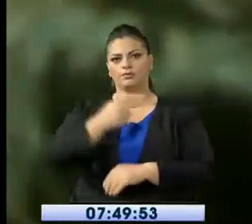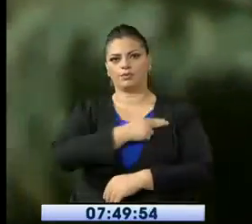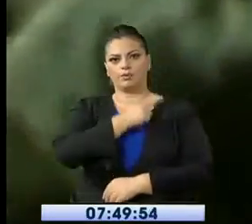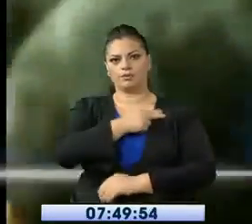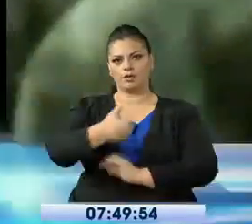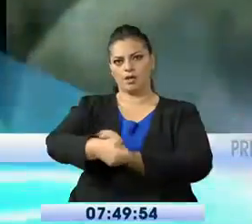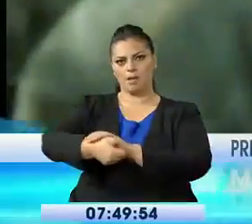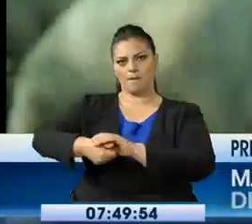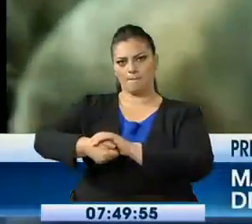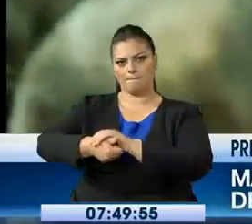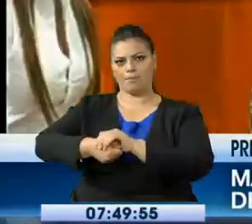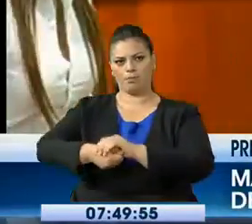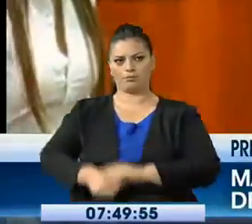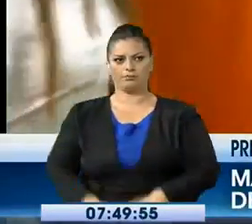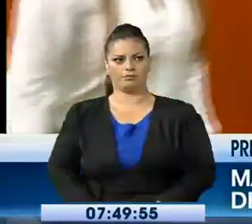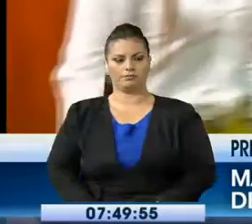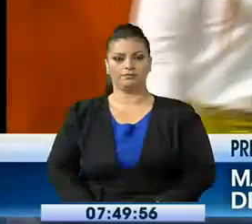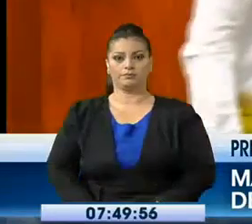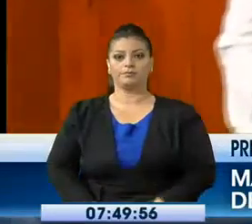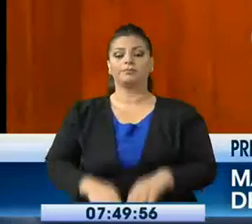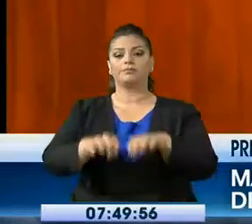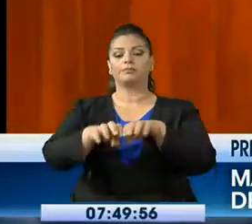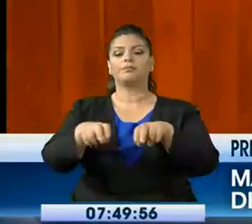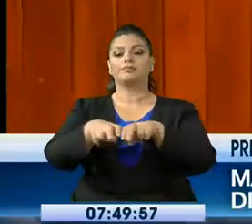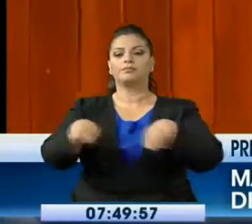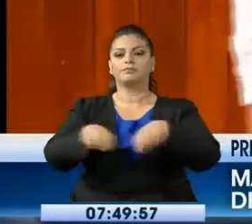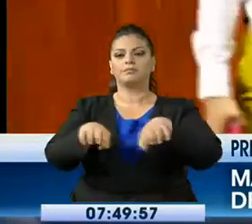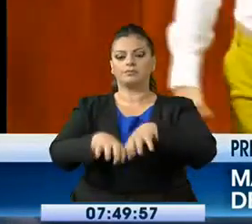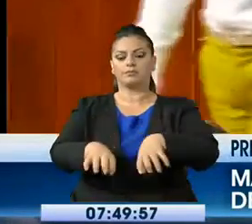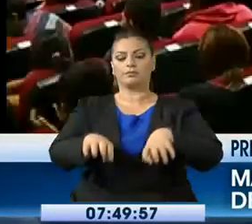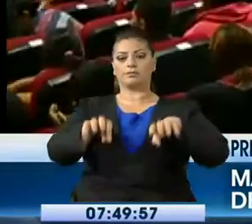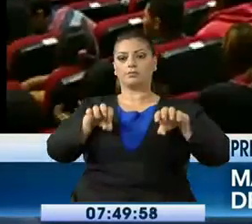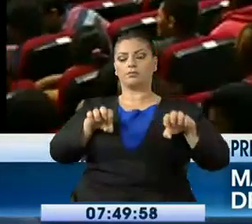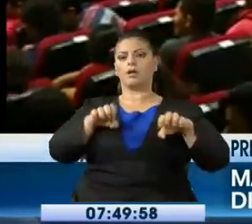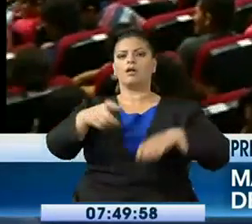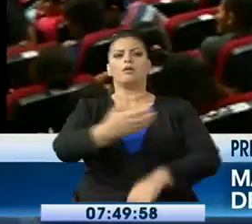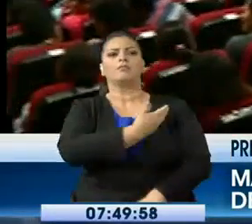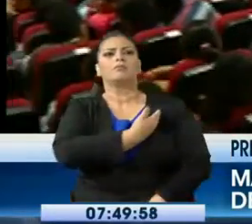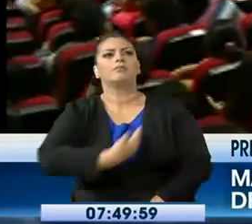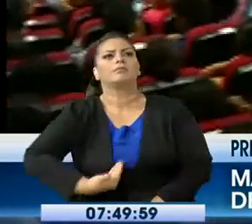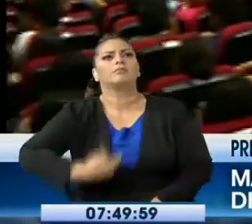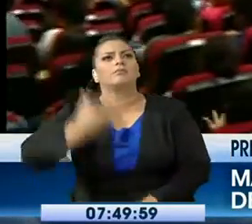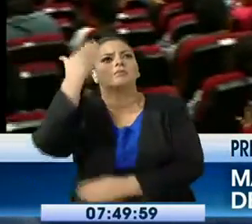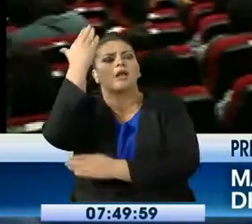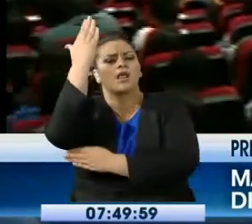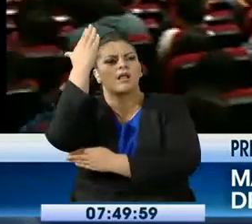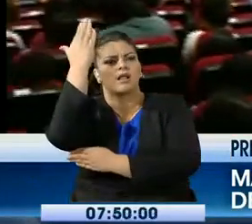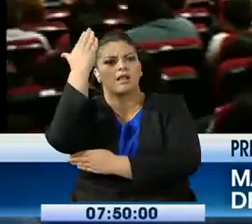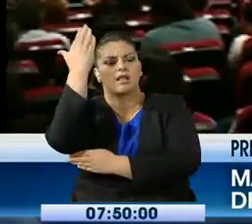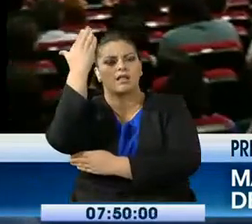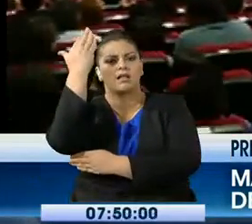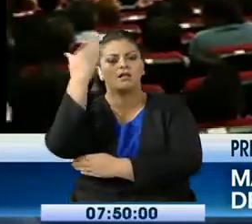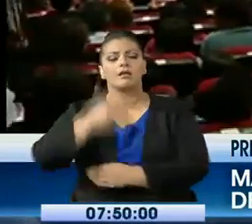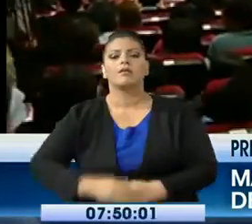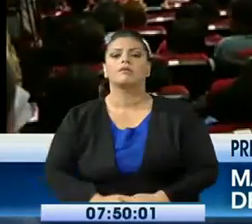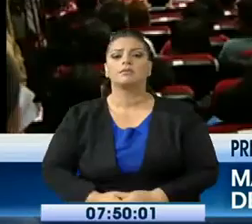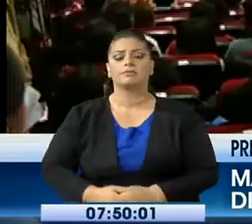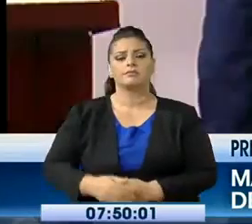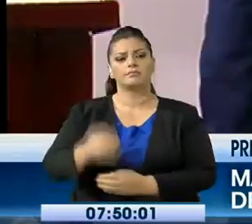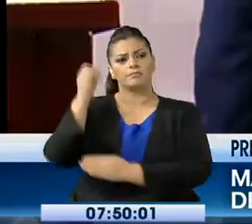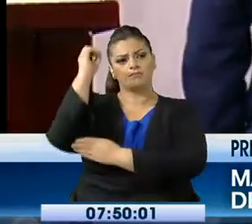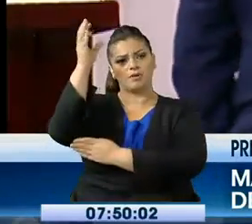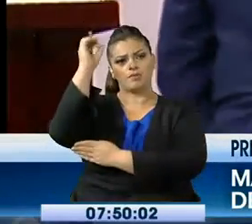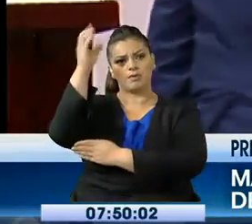Los alumnos de la primera fila eran ministros y funcionarios del gobierno en el auditorio de la Facultad de Ingeniería Electrónica y